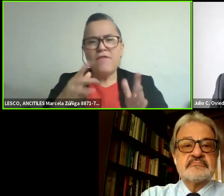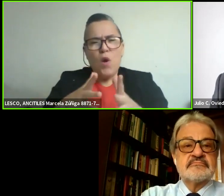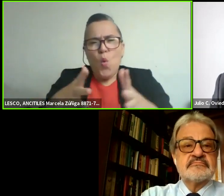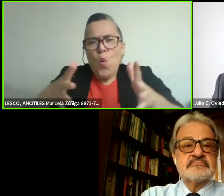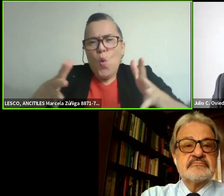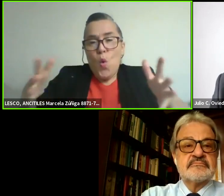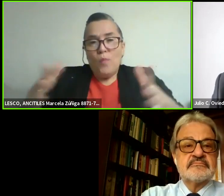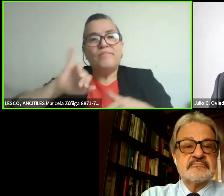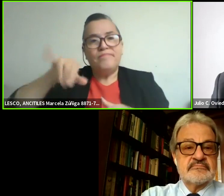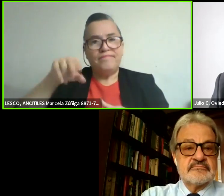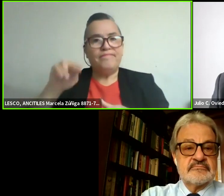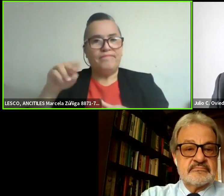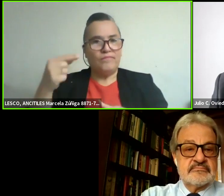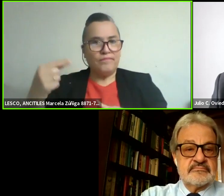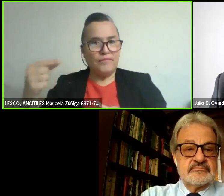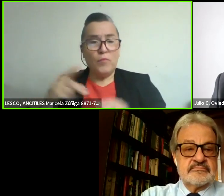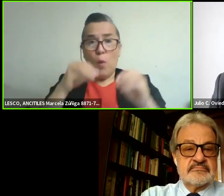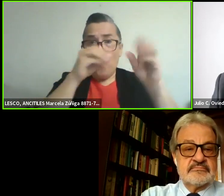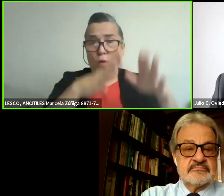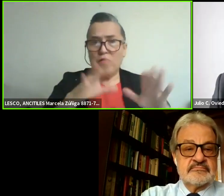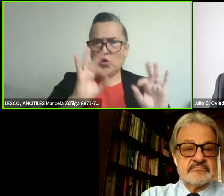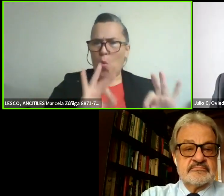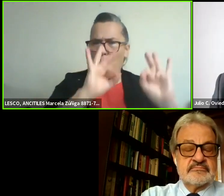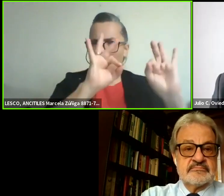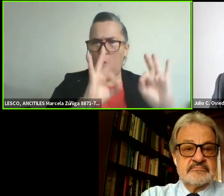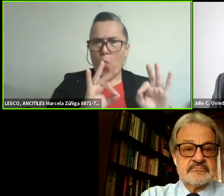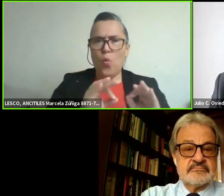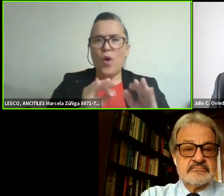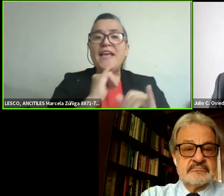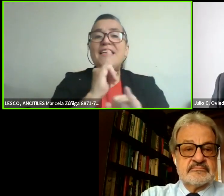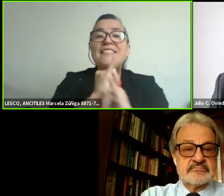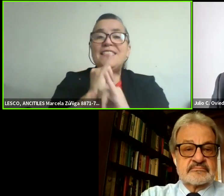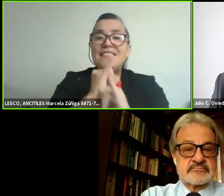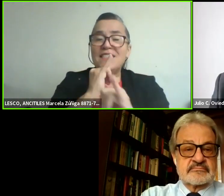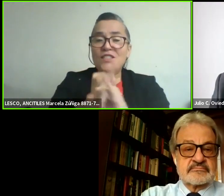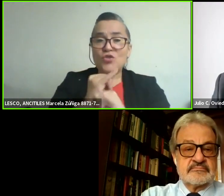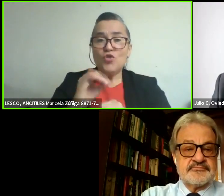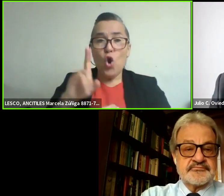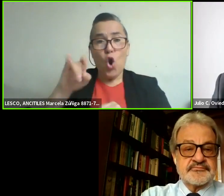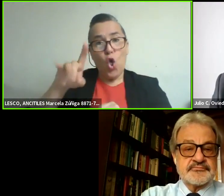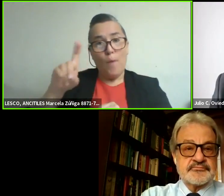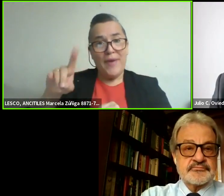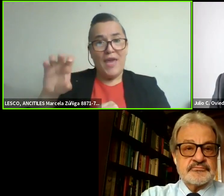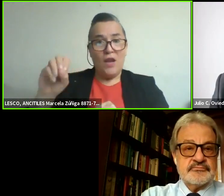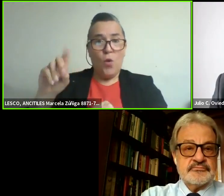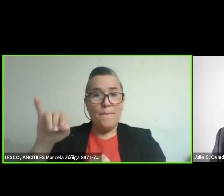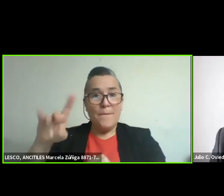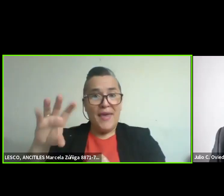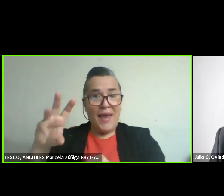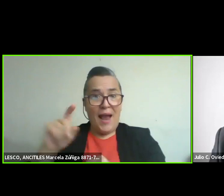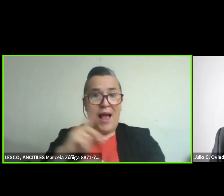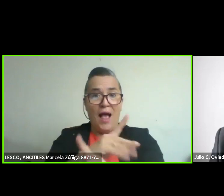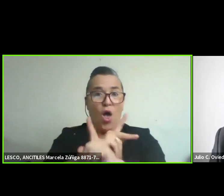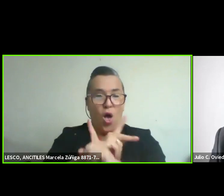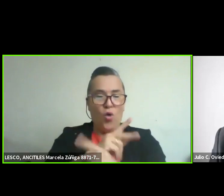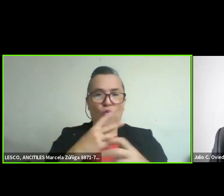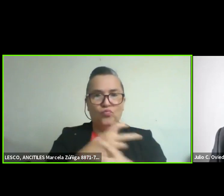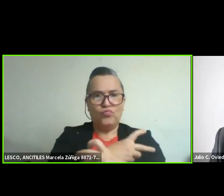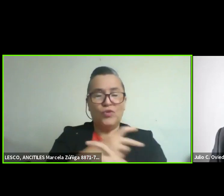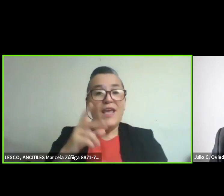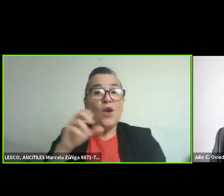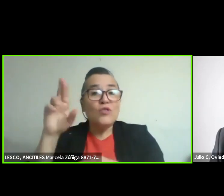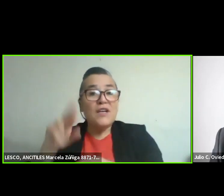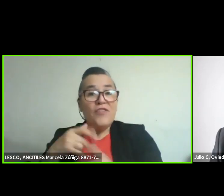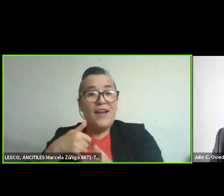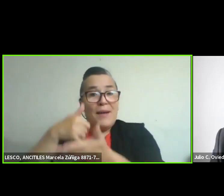que quieras gutiérrez profesor emérito instituto clodomiro picado y facultad microbiología de la universidad de costa rica premium rodrigo facio